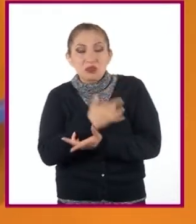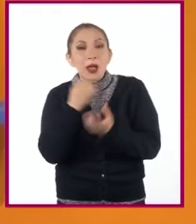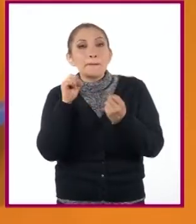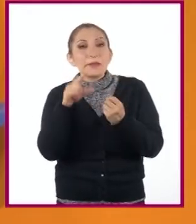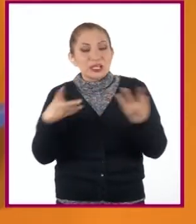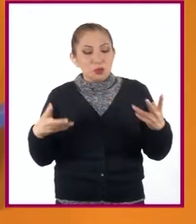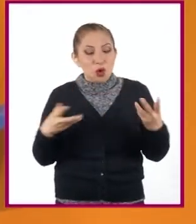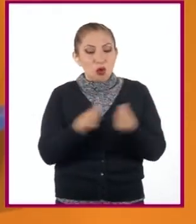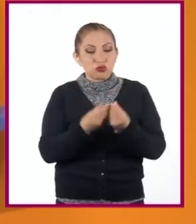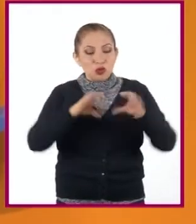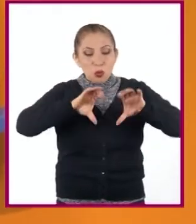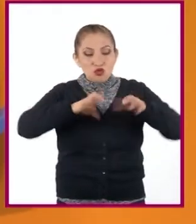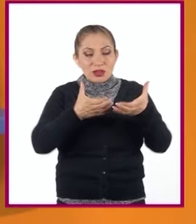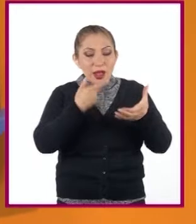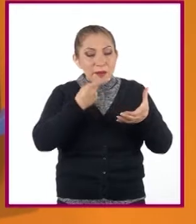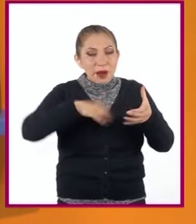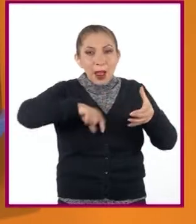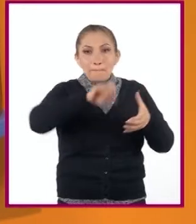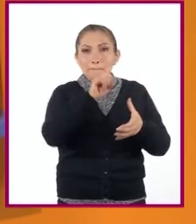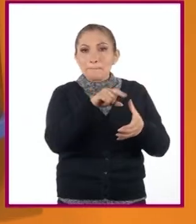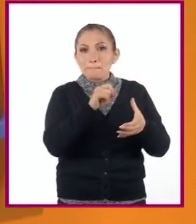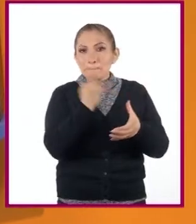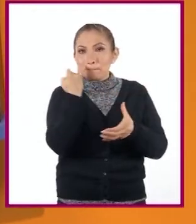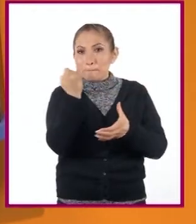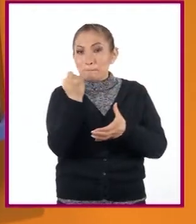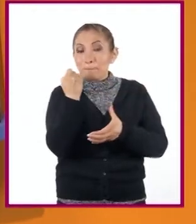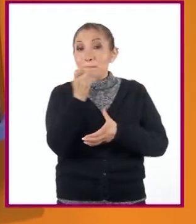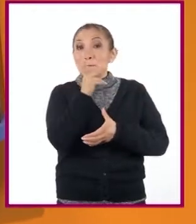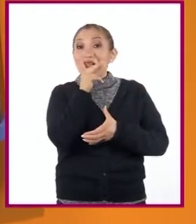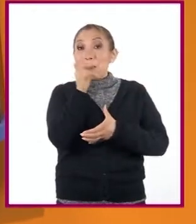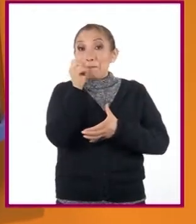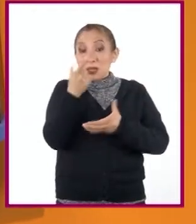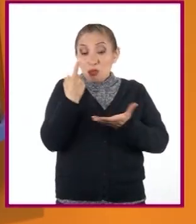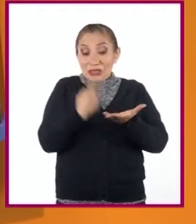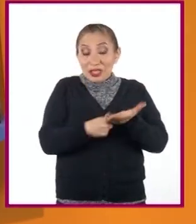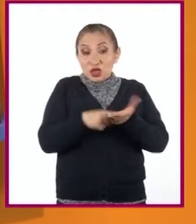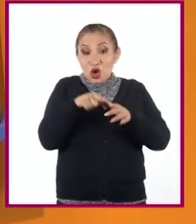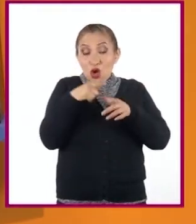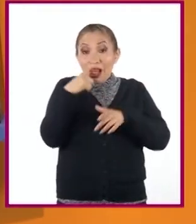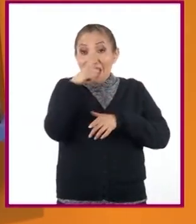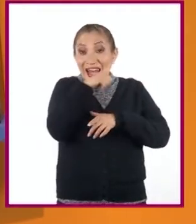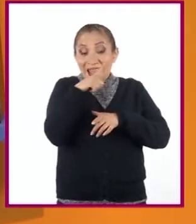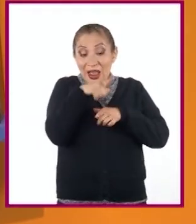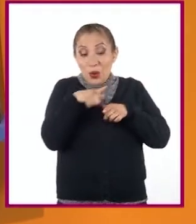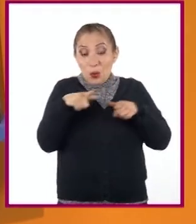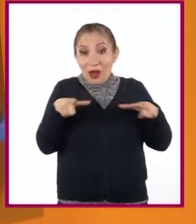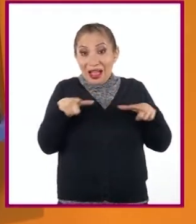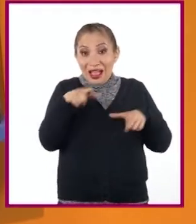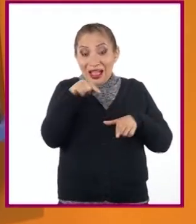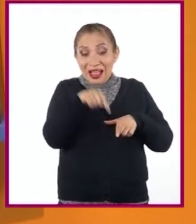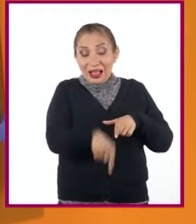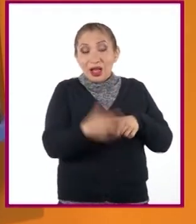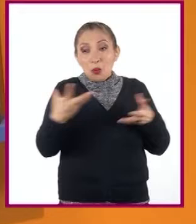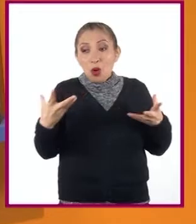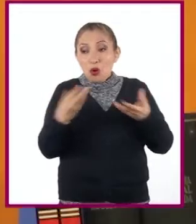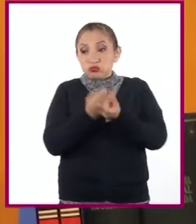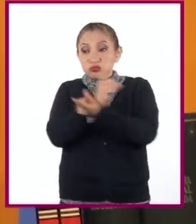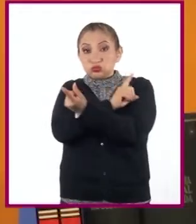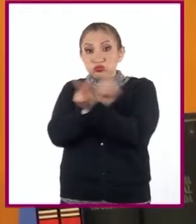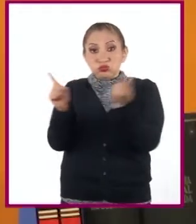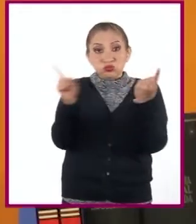parte de una comunidad de hablantes. Esas palabras que forman el lenguaje son parte importante de nuestras relaciones con los